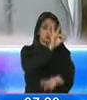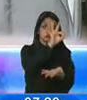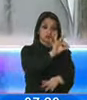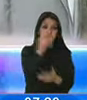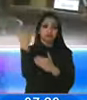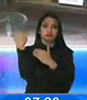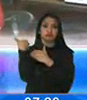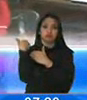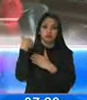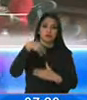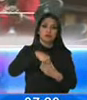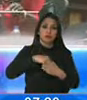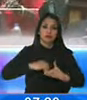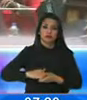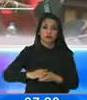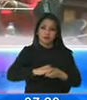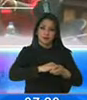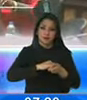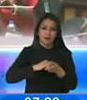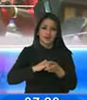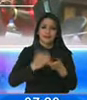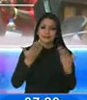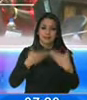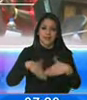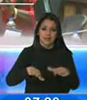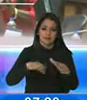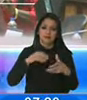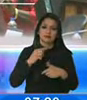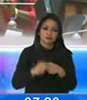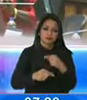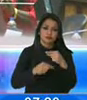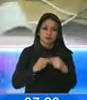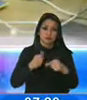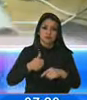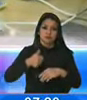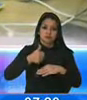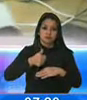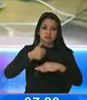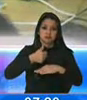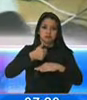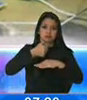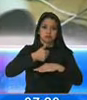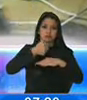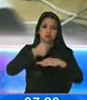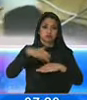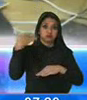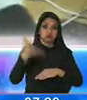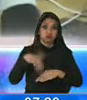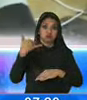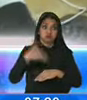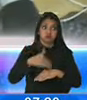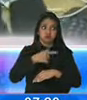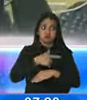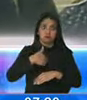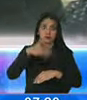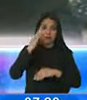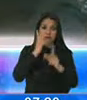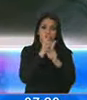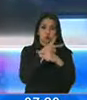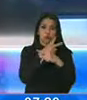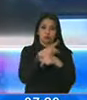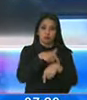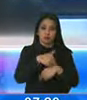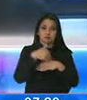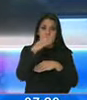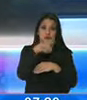del Fondo de Solidaridad, extinto Fondo de Solidaridad. De ahí poco a poco fue convirtiéndose en el hombre duro de los sectores productivos, y recordemos